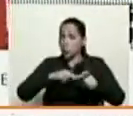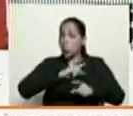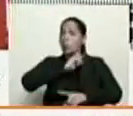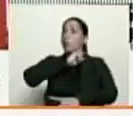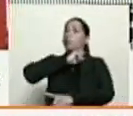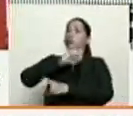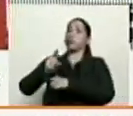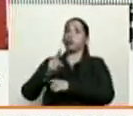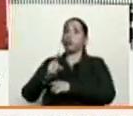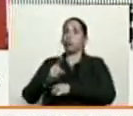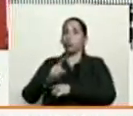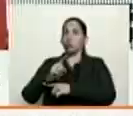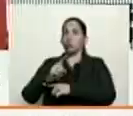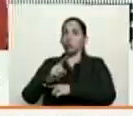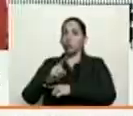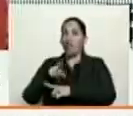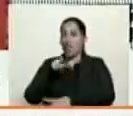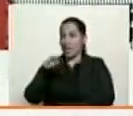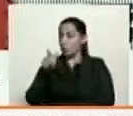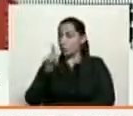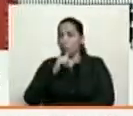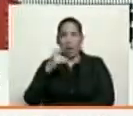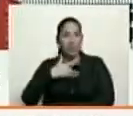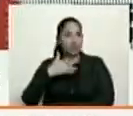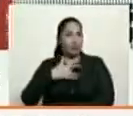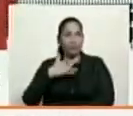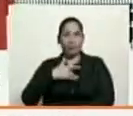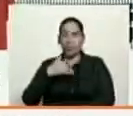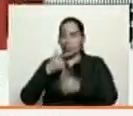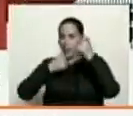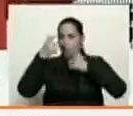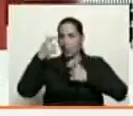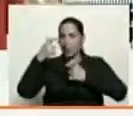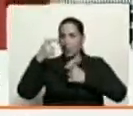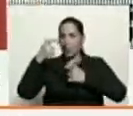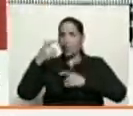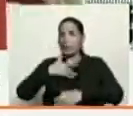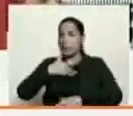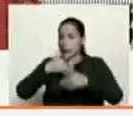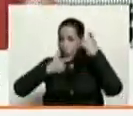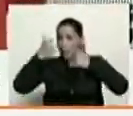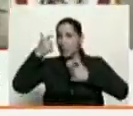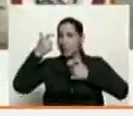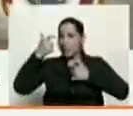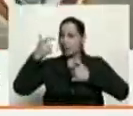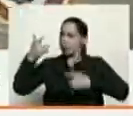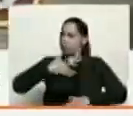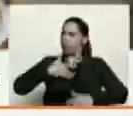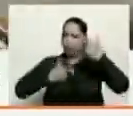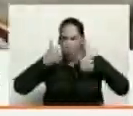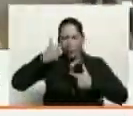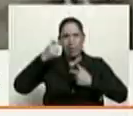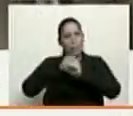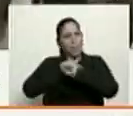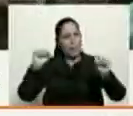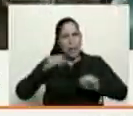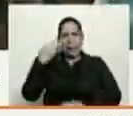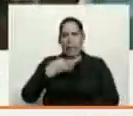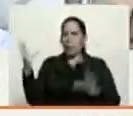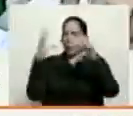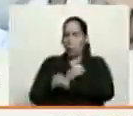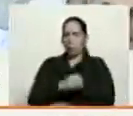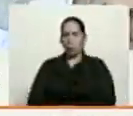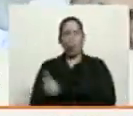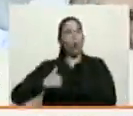guabinosos. Pero esos no son chavistas, esos son guabinosos. Chavista es otra cosa, chavista es chavista. En la mañana, en la tarde, en la noche,